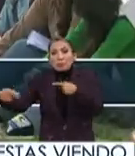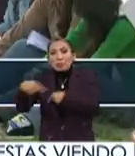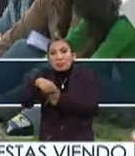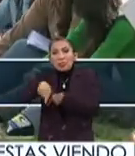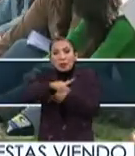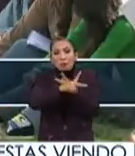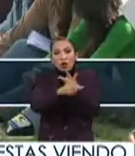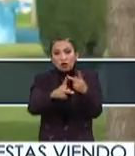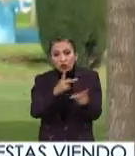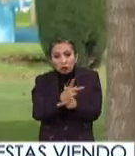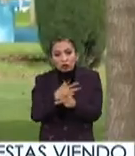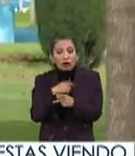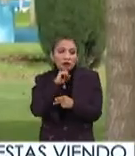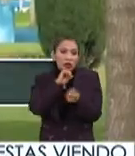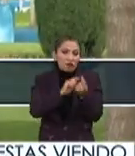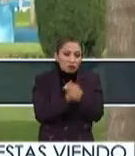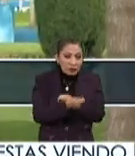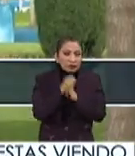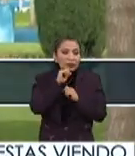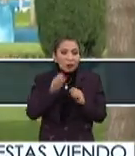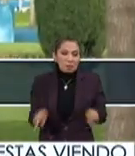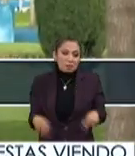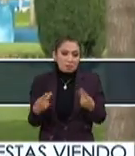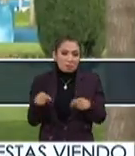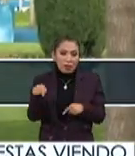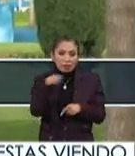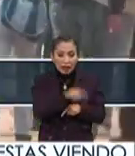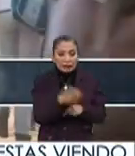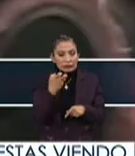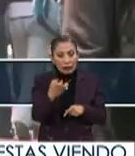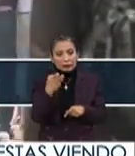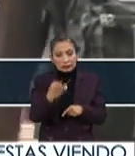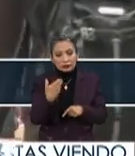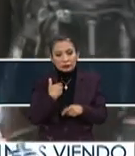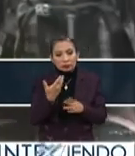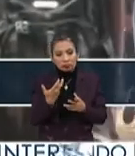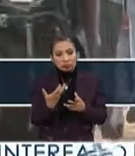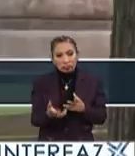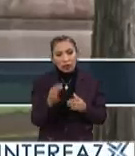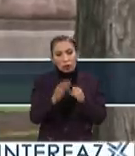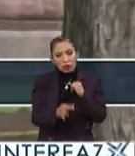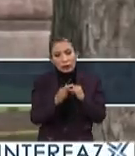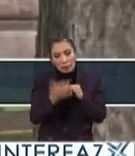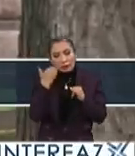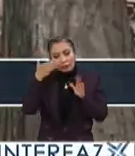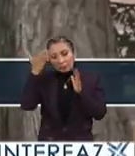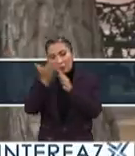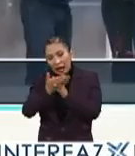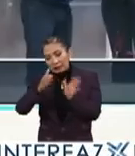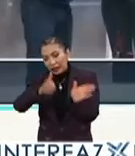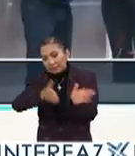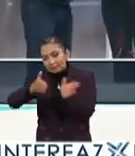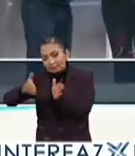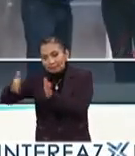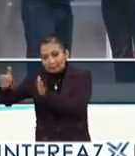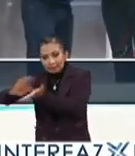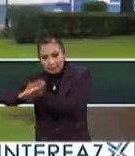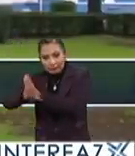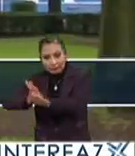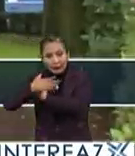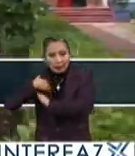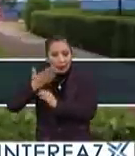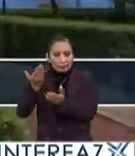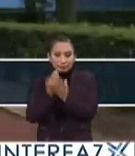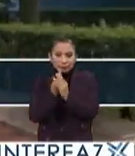comercializadores, no solamente de transformadores, sino comercializadores, y eso ha sido una de las últimas etapas, digamos, en términos evolutivos